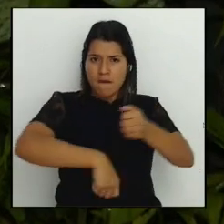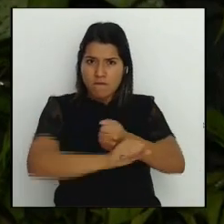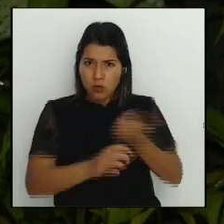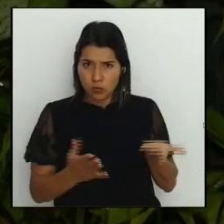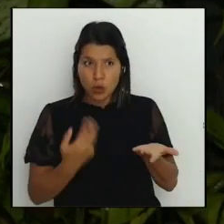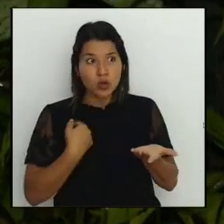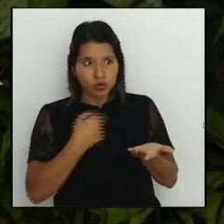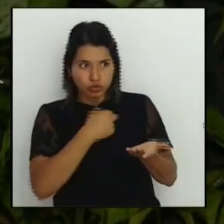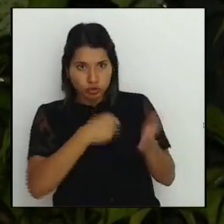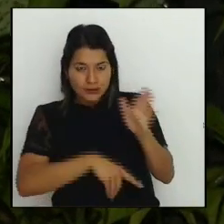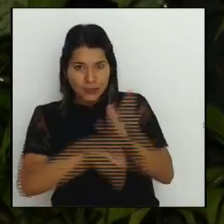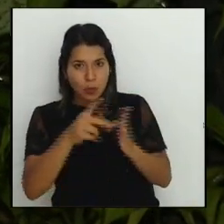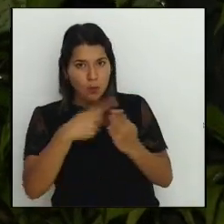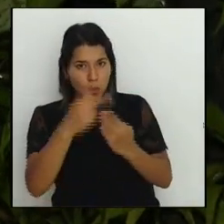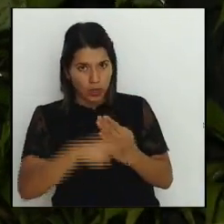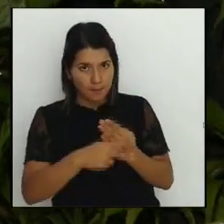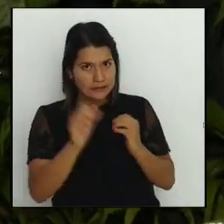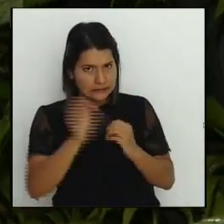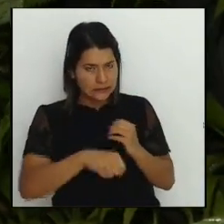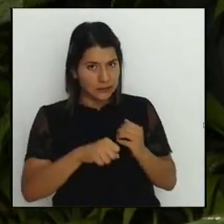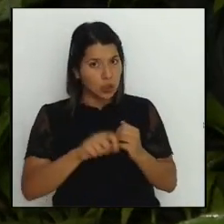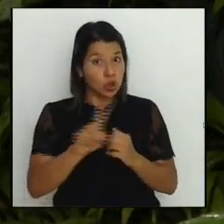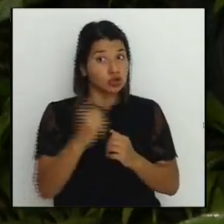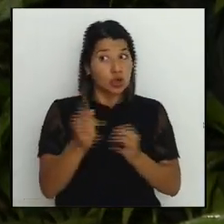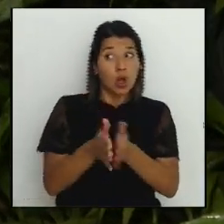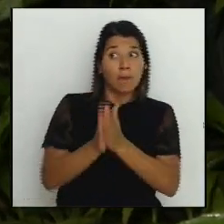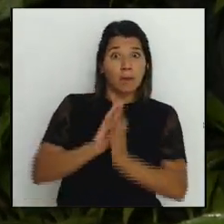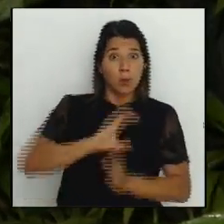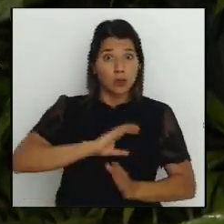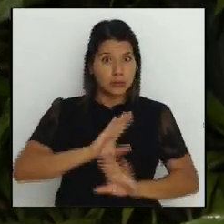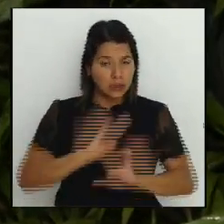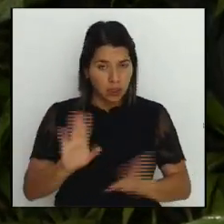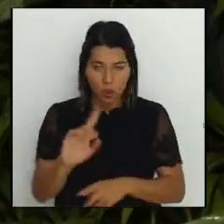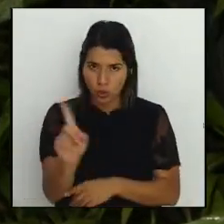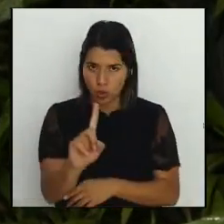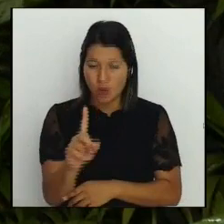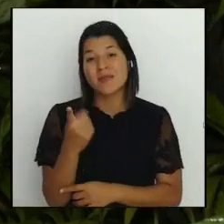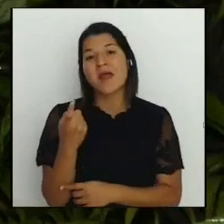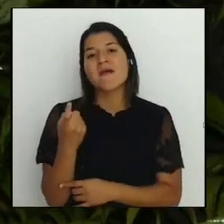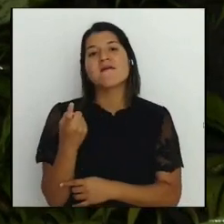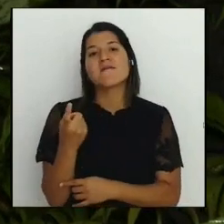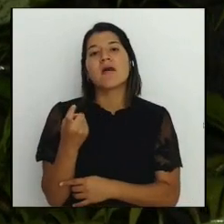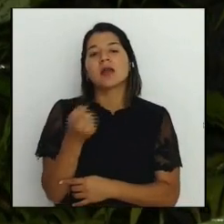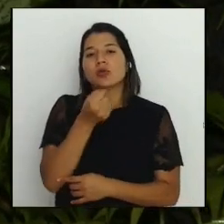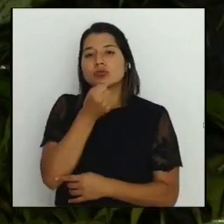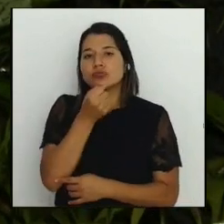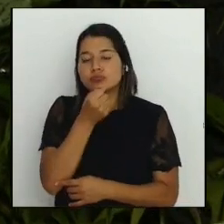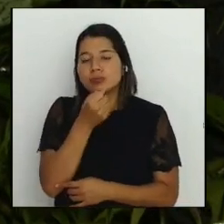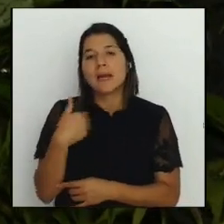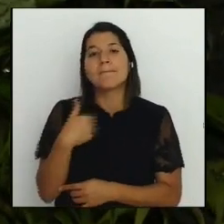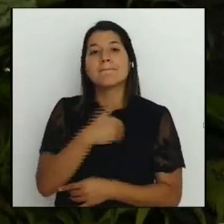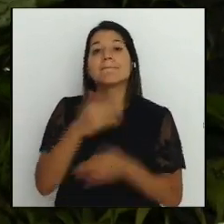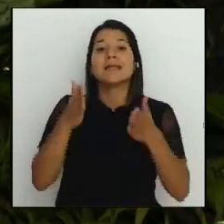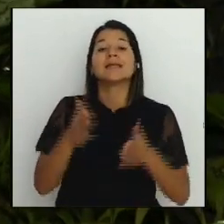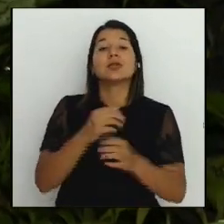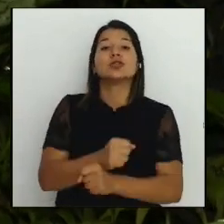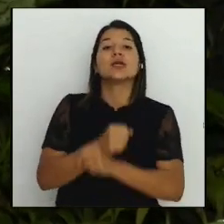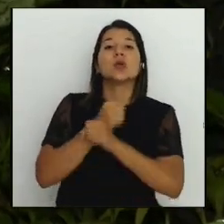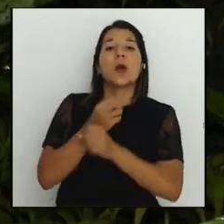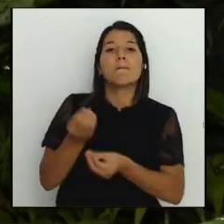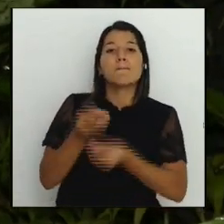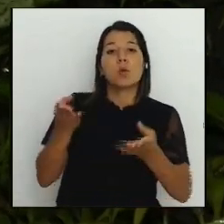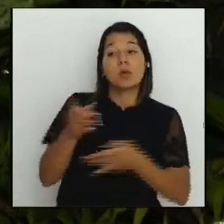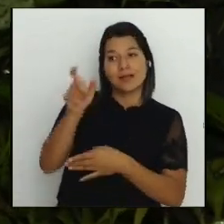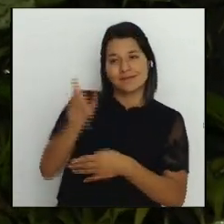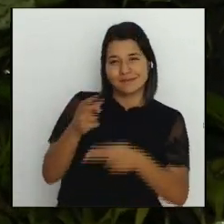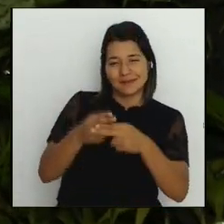policías. Quedó pendiente la audiencia del ministro de Seguridad Pública, Mario Zamora, aunque estaba prevista para hoy, él estuvo presente acá, no dio